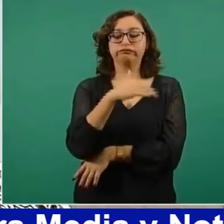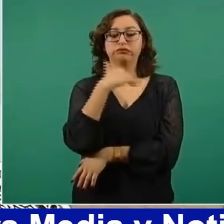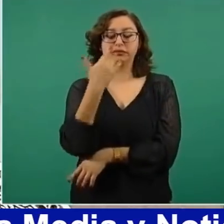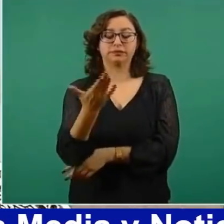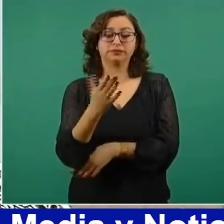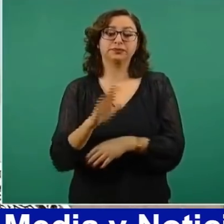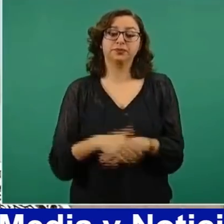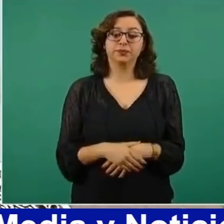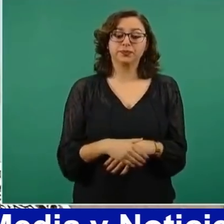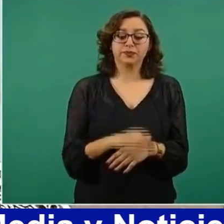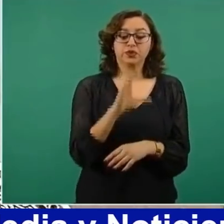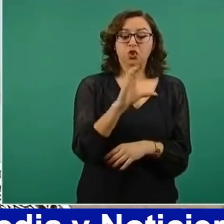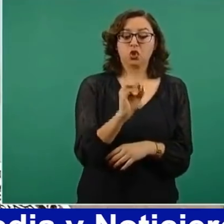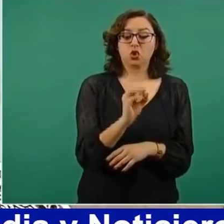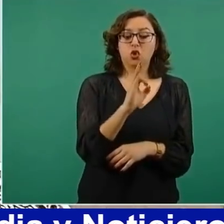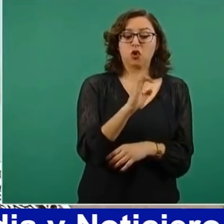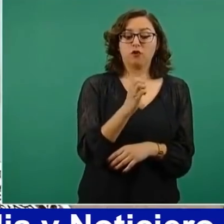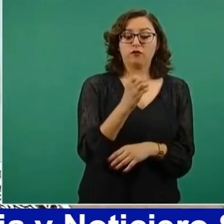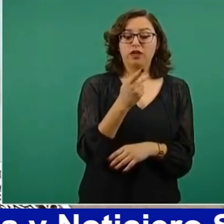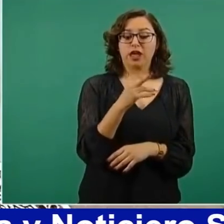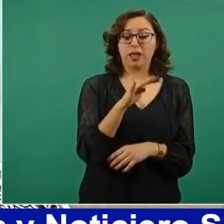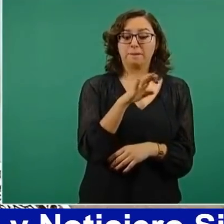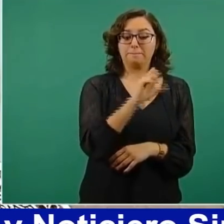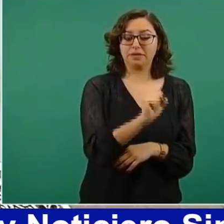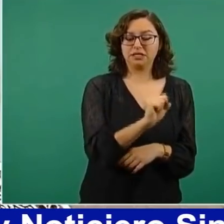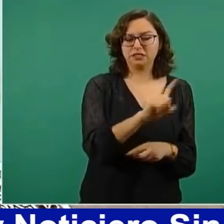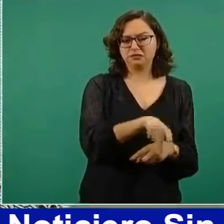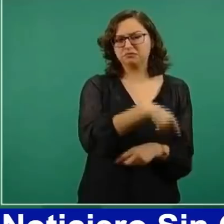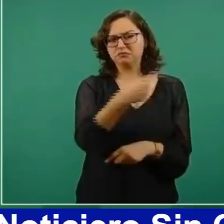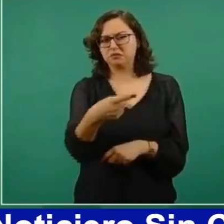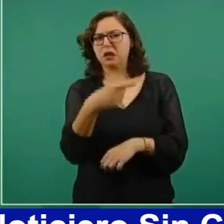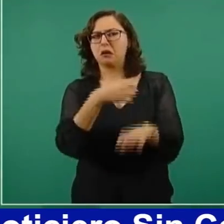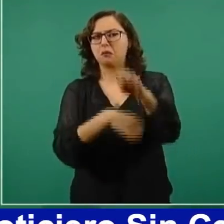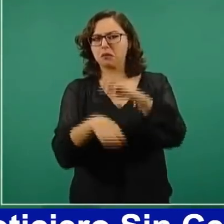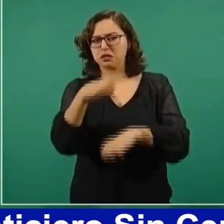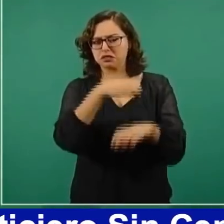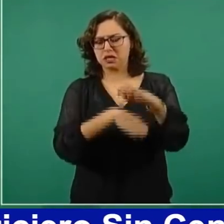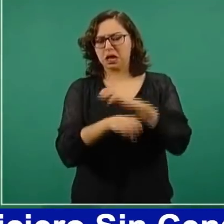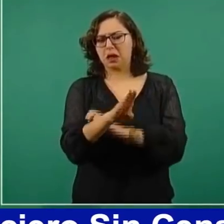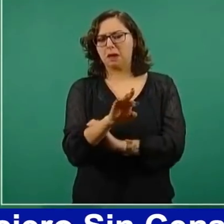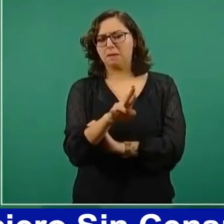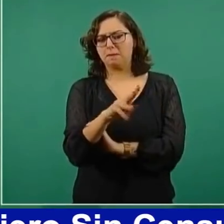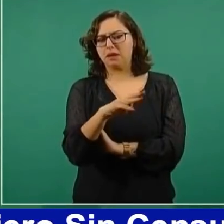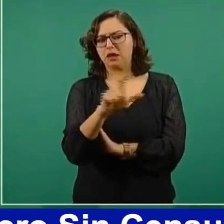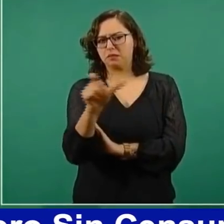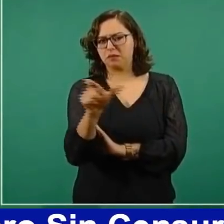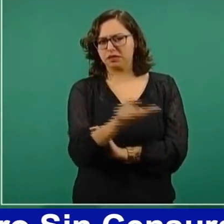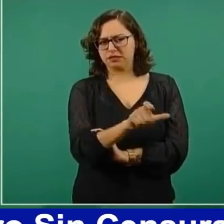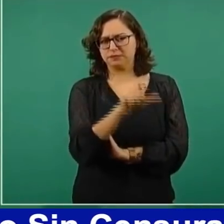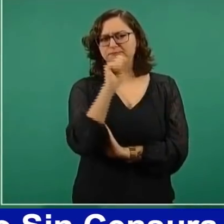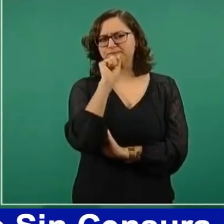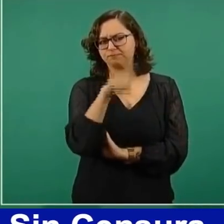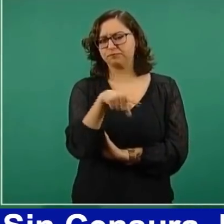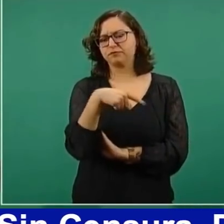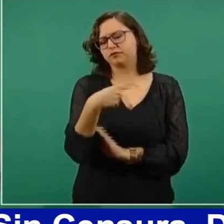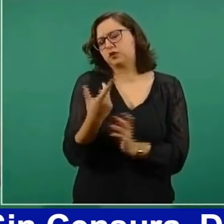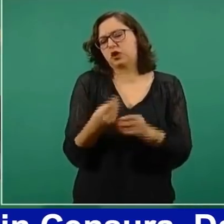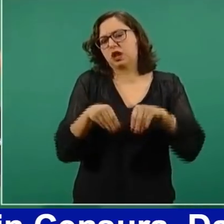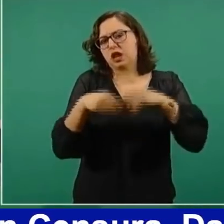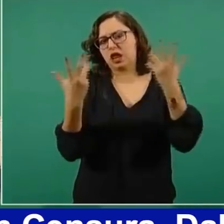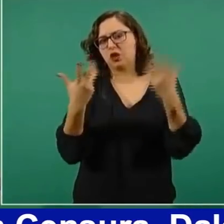COFEPRIS. También puedo decir algunas cosas en términos generales respecto a Birmex. Por supuesto, será responsabilidad de la Secretaría de la Función